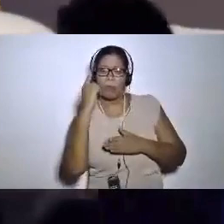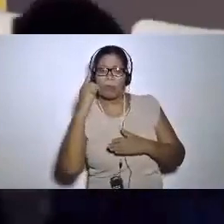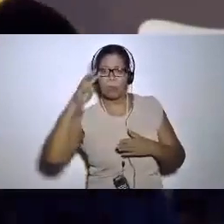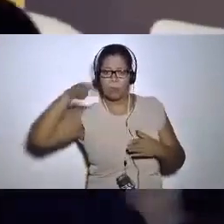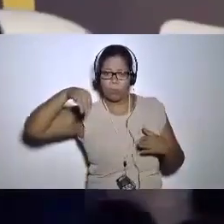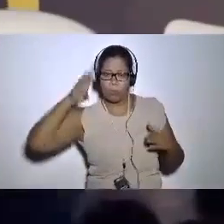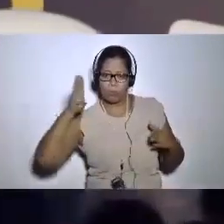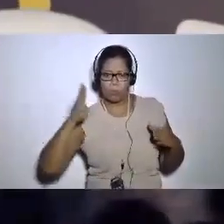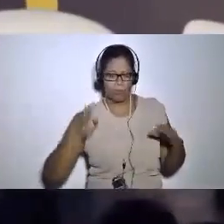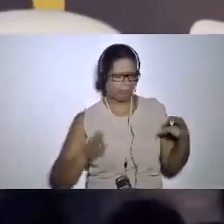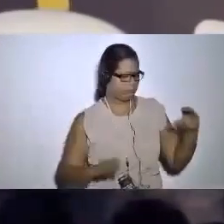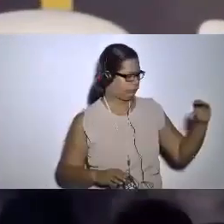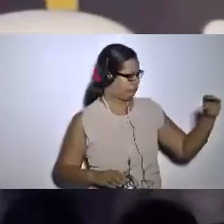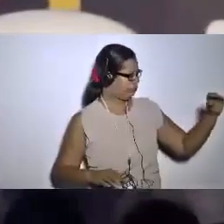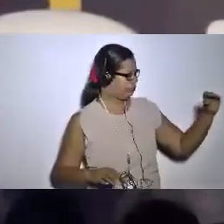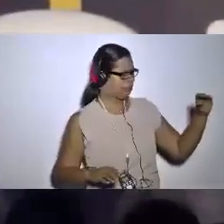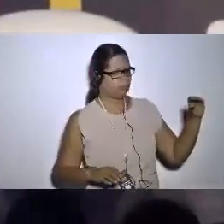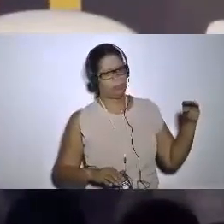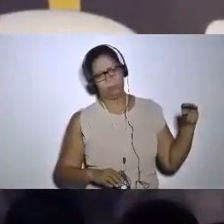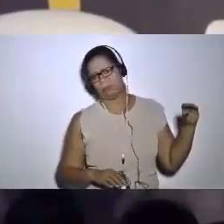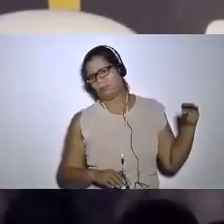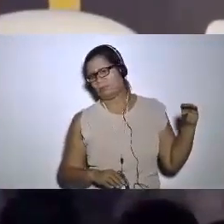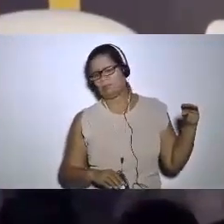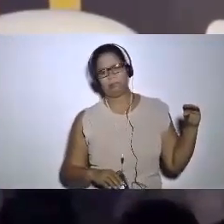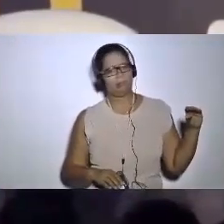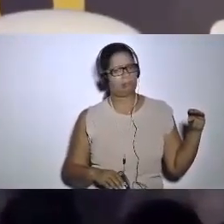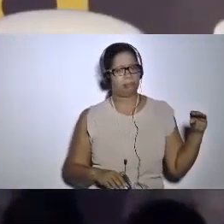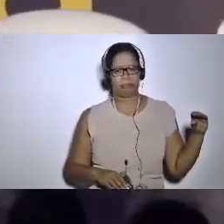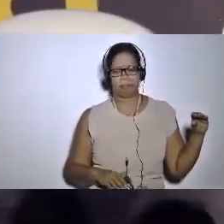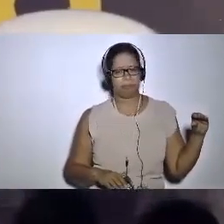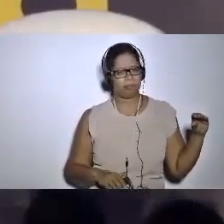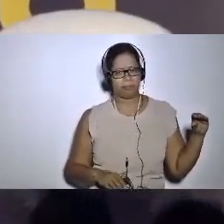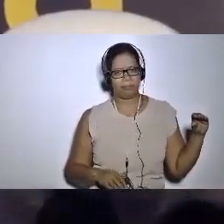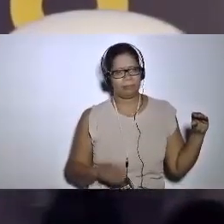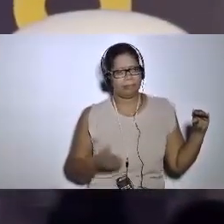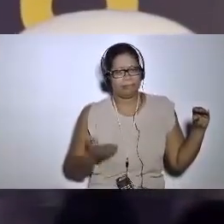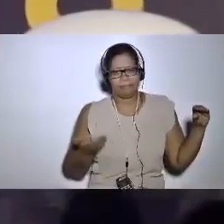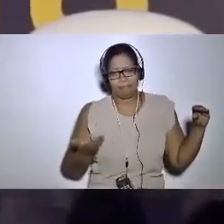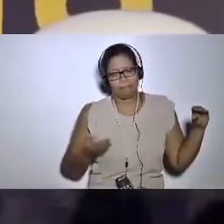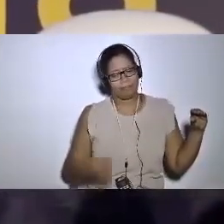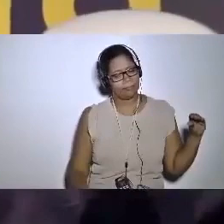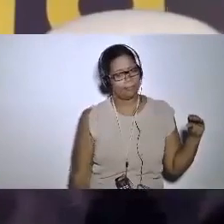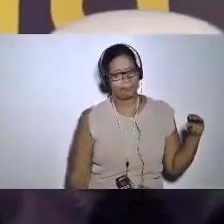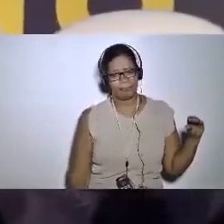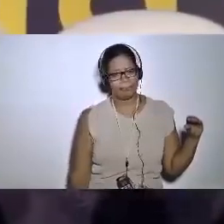de disponibilidad, es un asunto de cómo